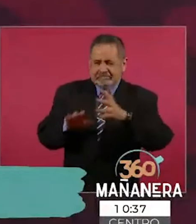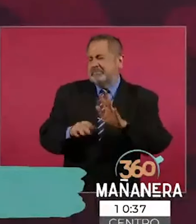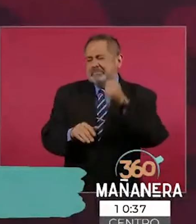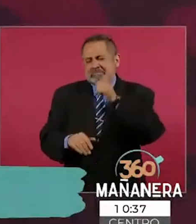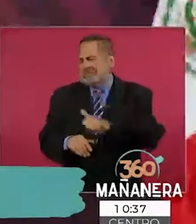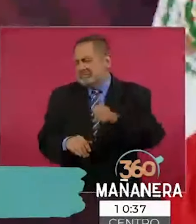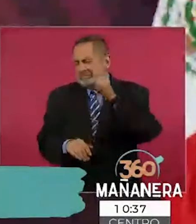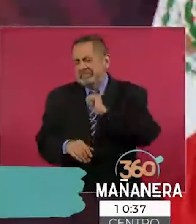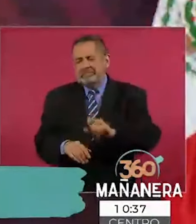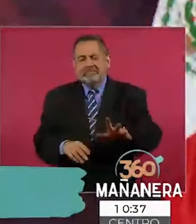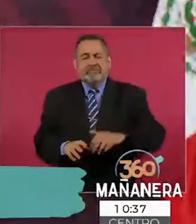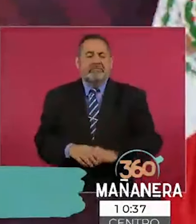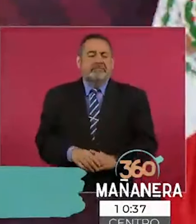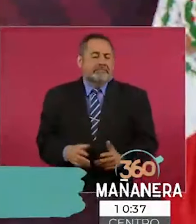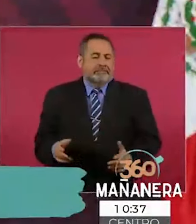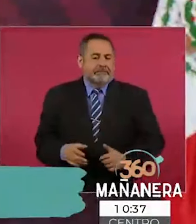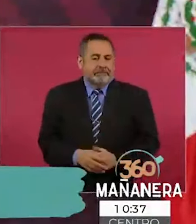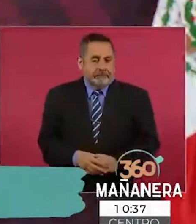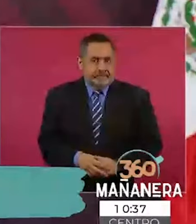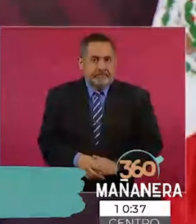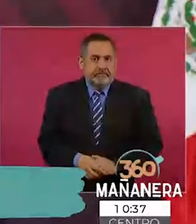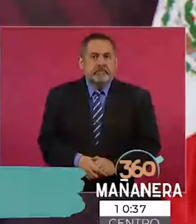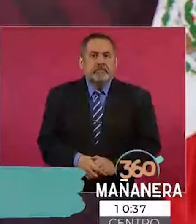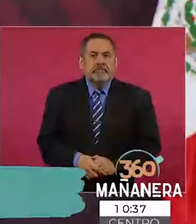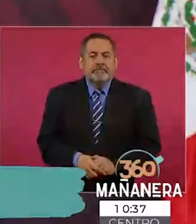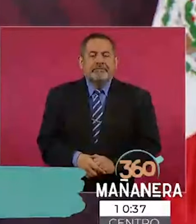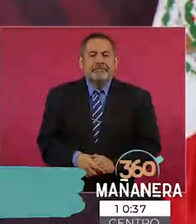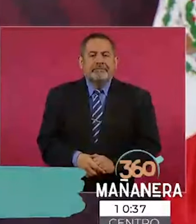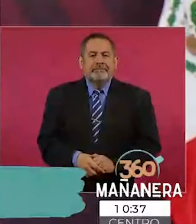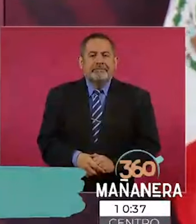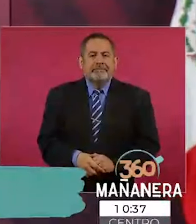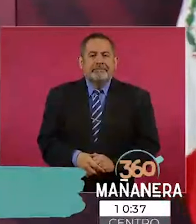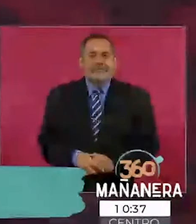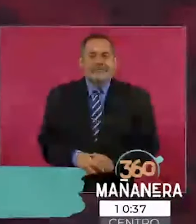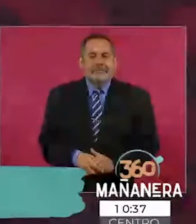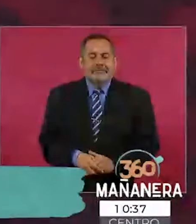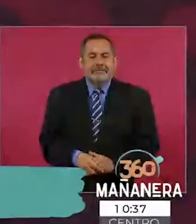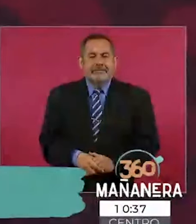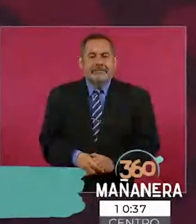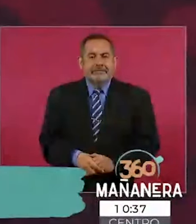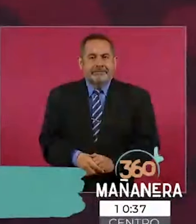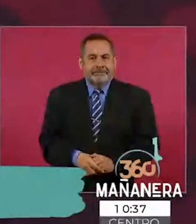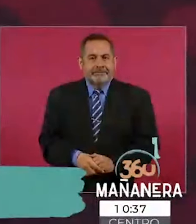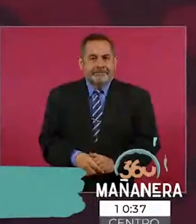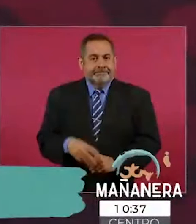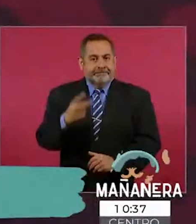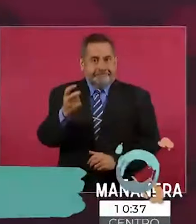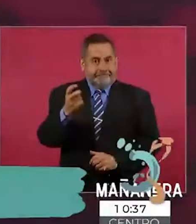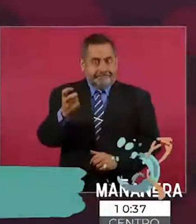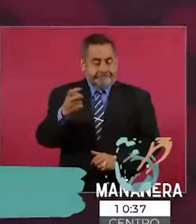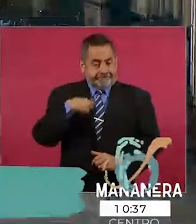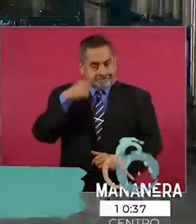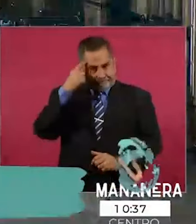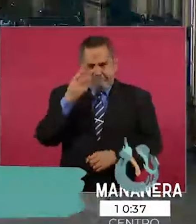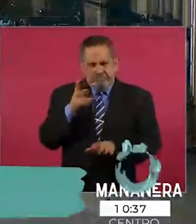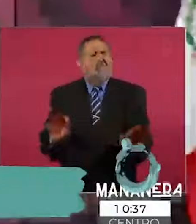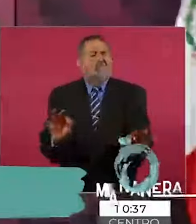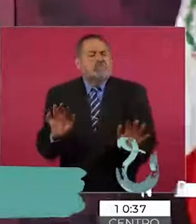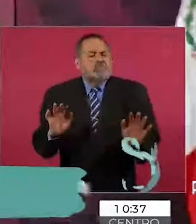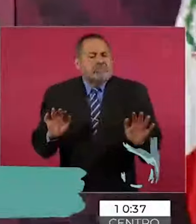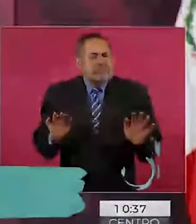crispado por lo que se está resolviendo